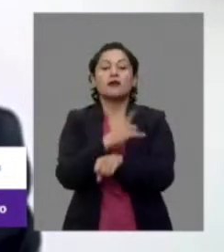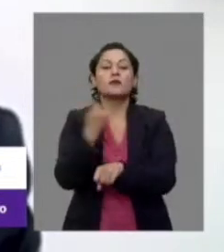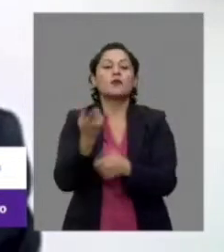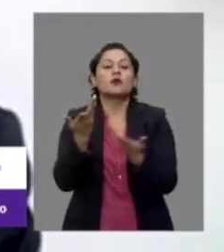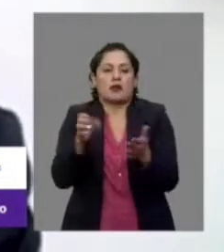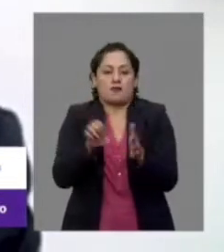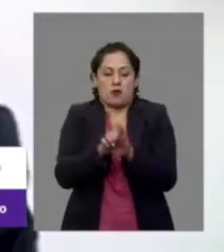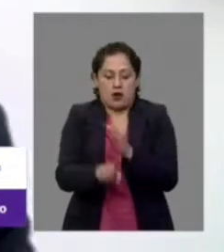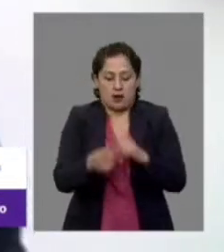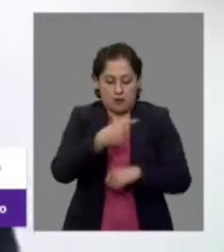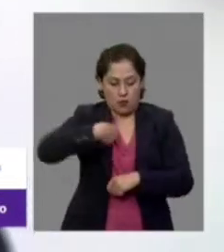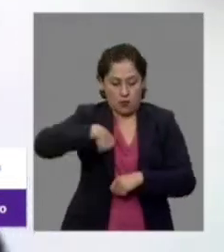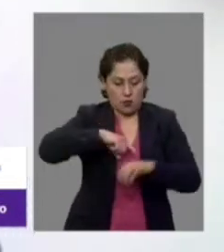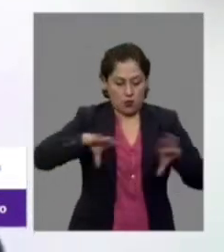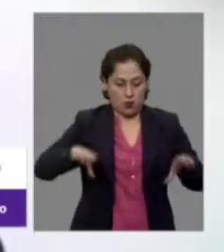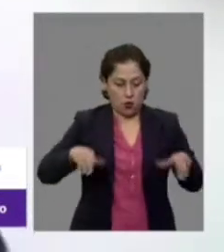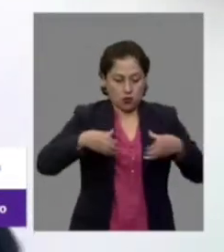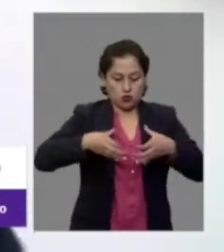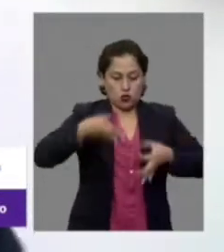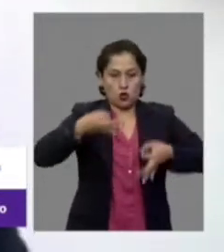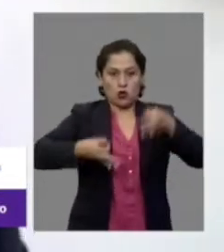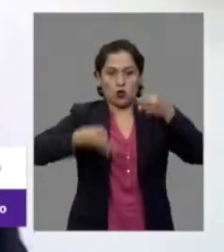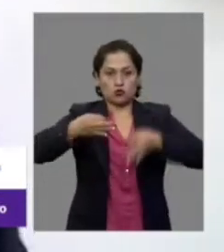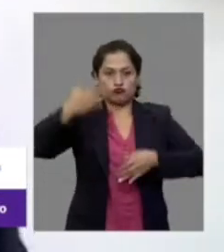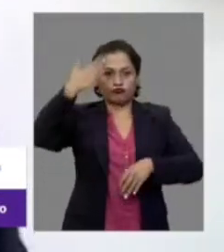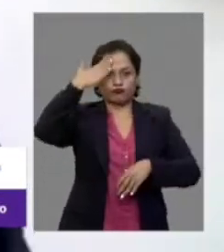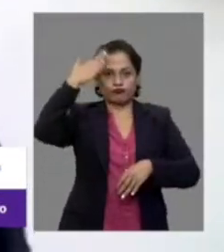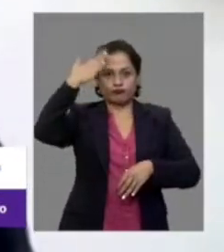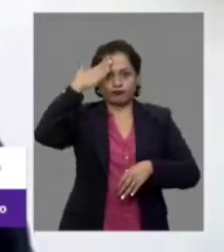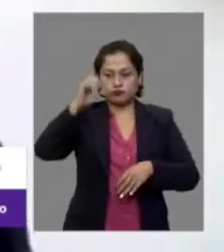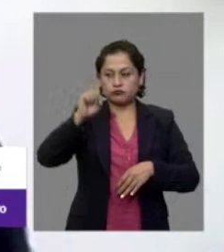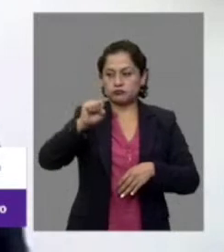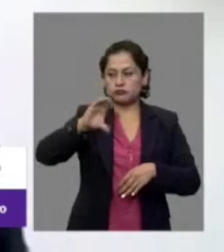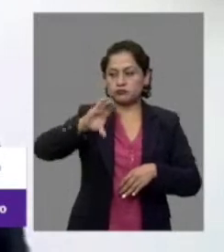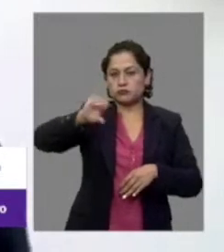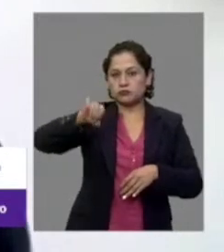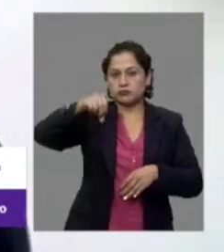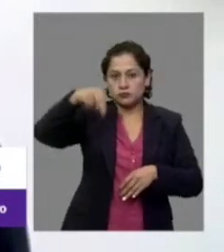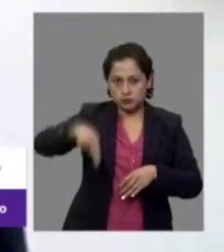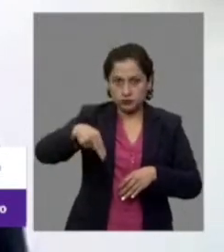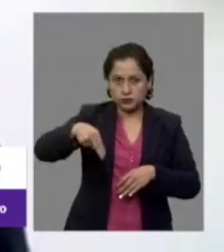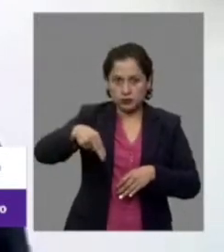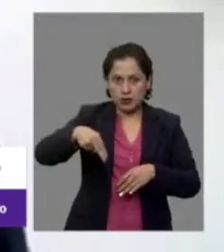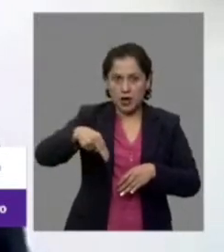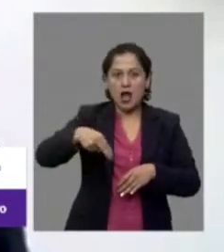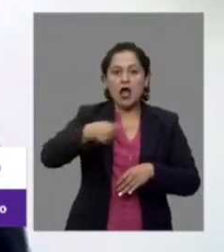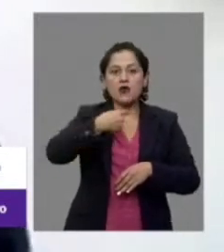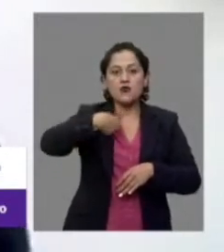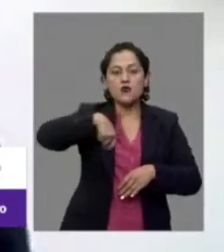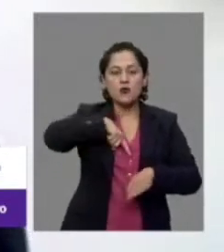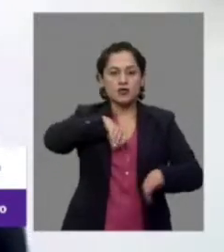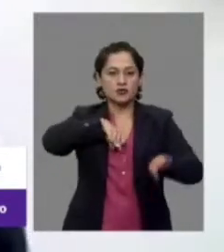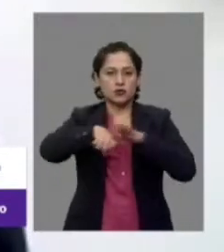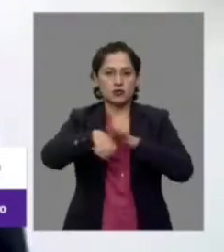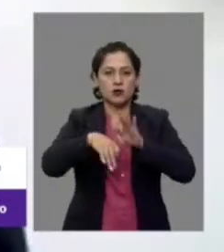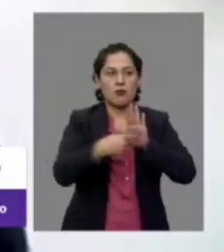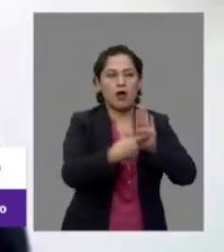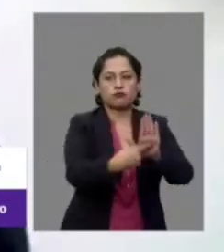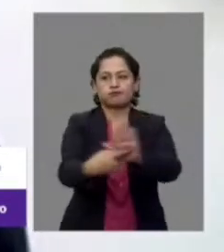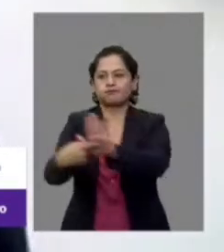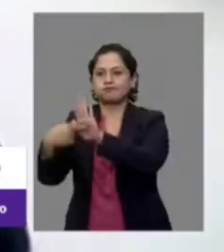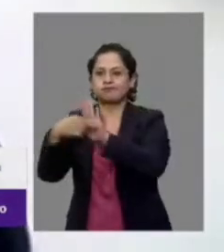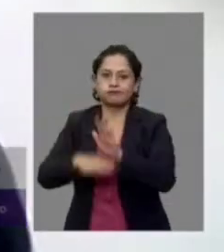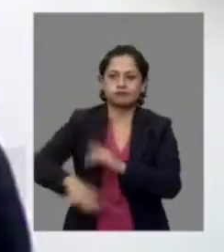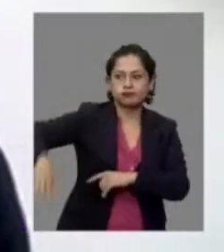Suprema Corte hacia, digamos, la sociedad en su conjunto, explicando de una